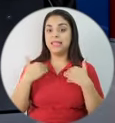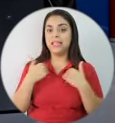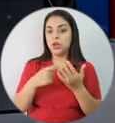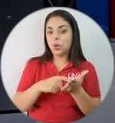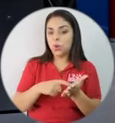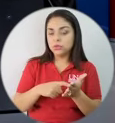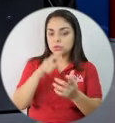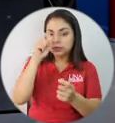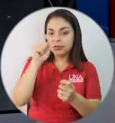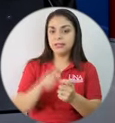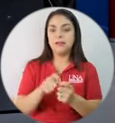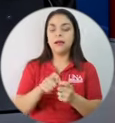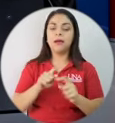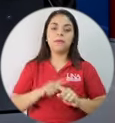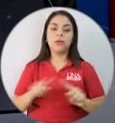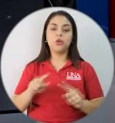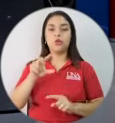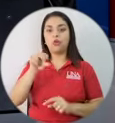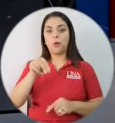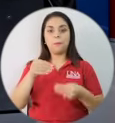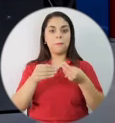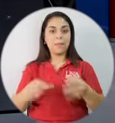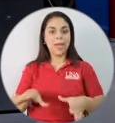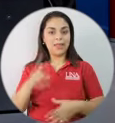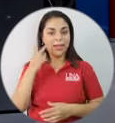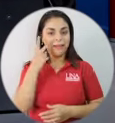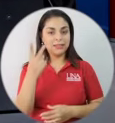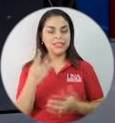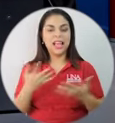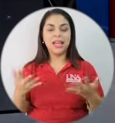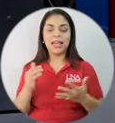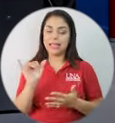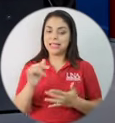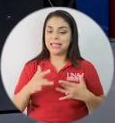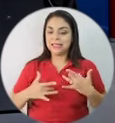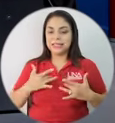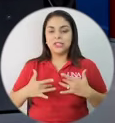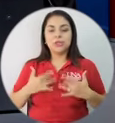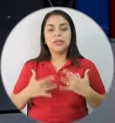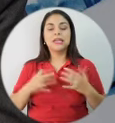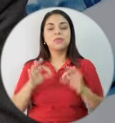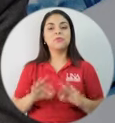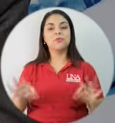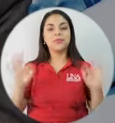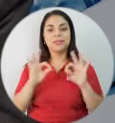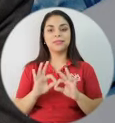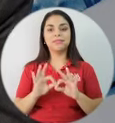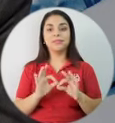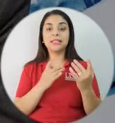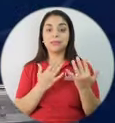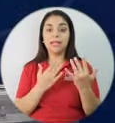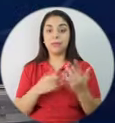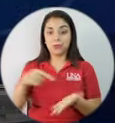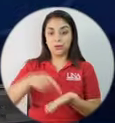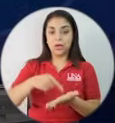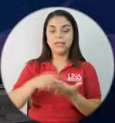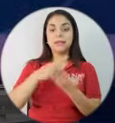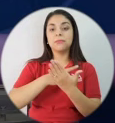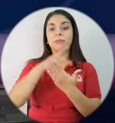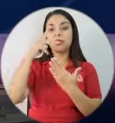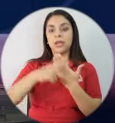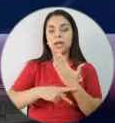tienen condiciones específicas, pero hay cosas que no tenemos que perder de vista y esa sensación es la fundamental. Esperemos que con este